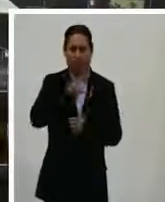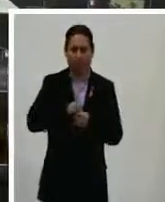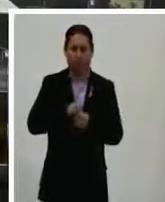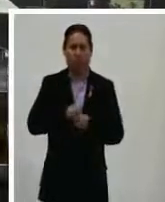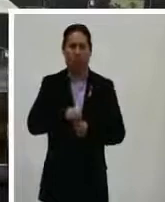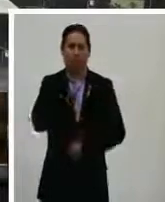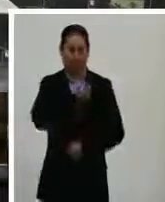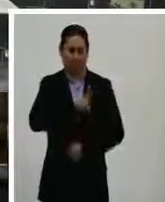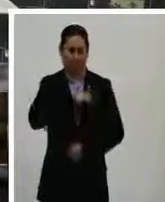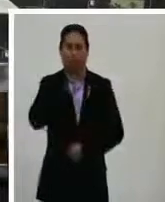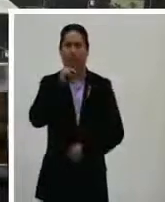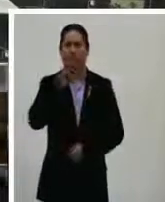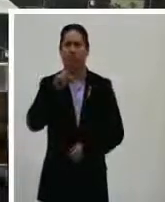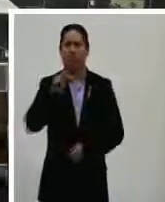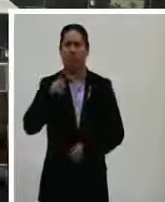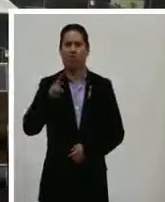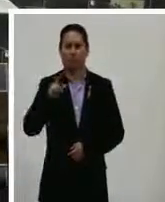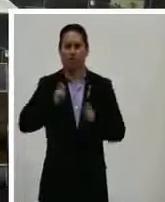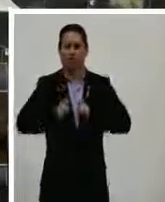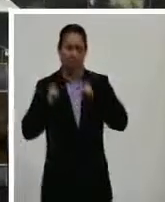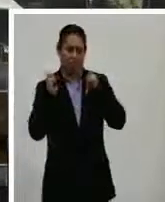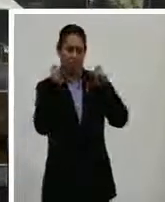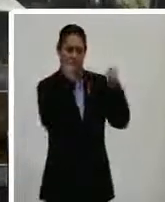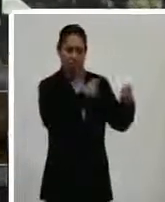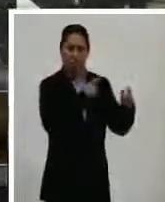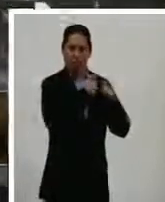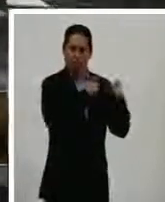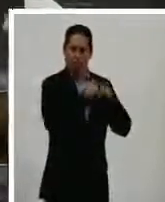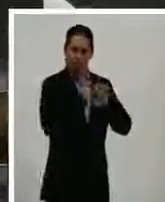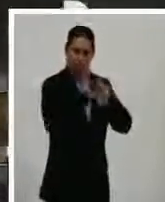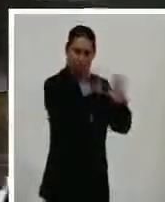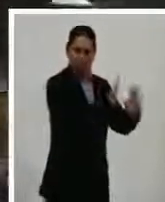particular corran se los trámites legislativos correspondientes